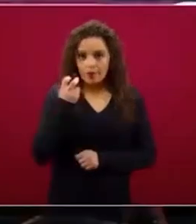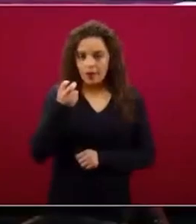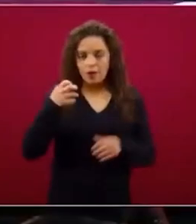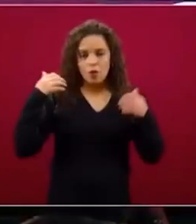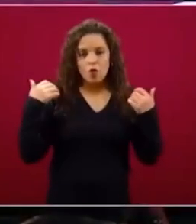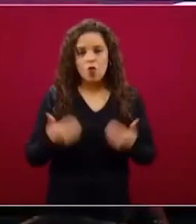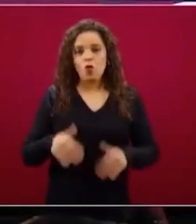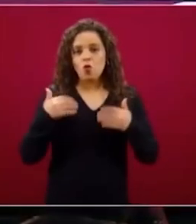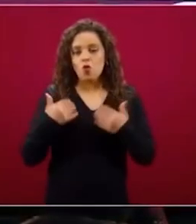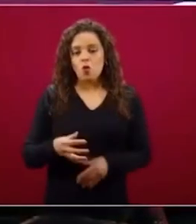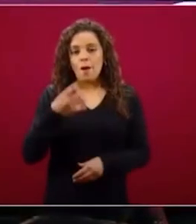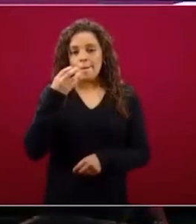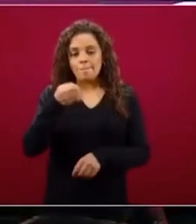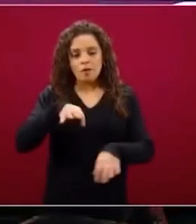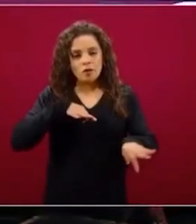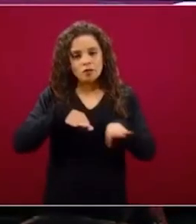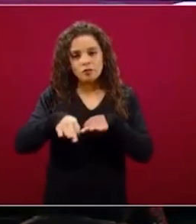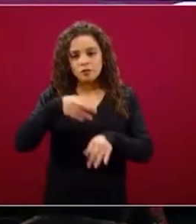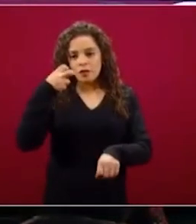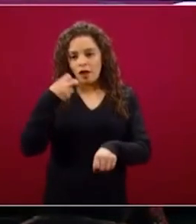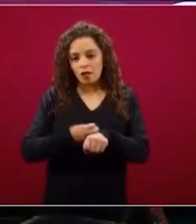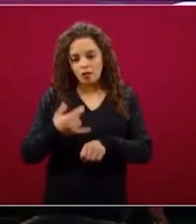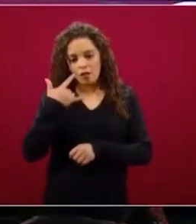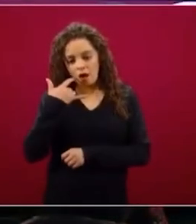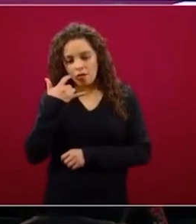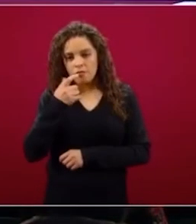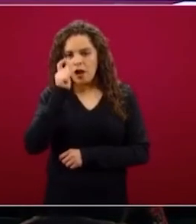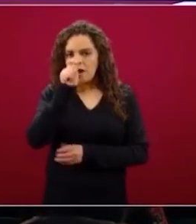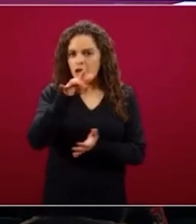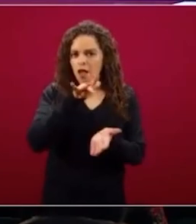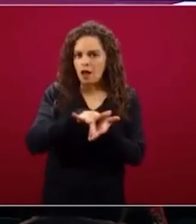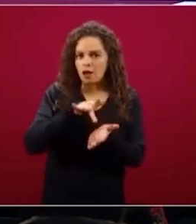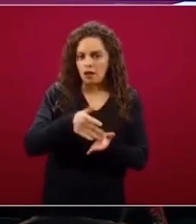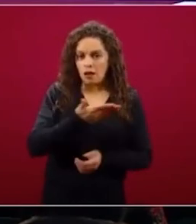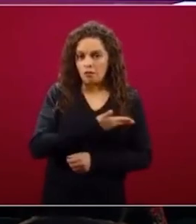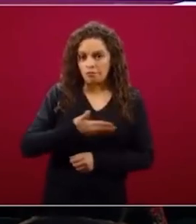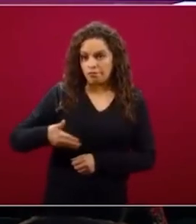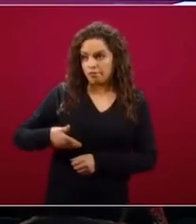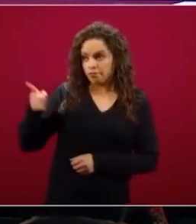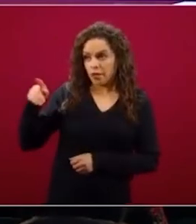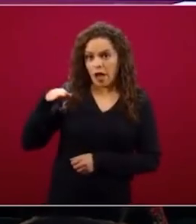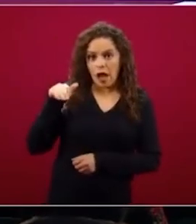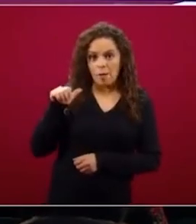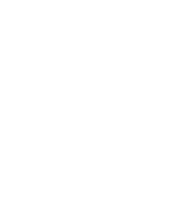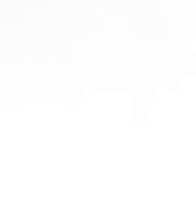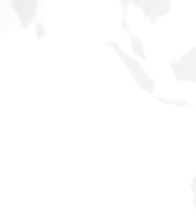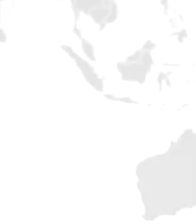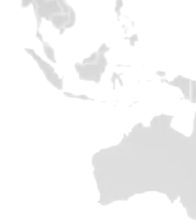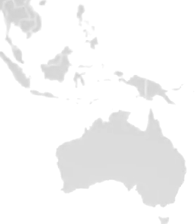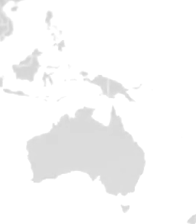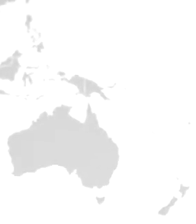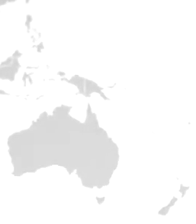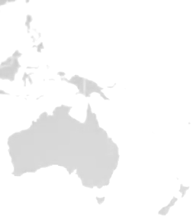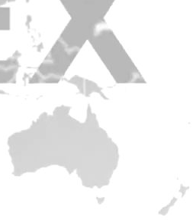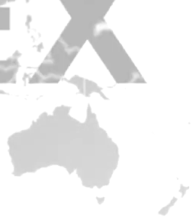de apoyo instruido por el presidente de lópez obrador de anticipar los apoyos